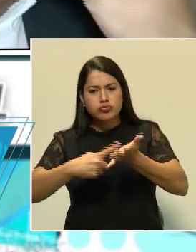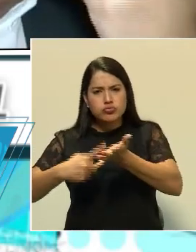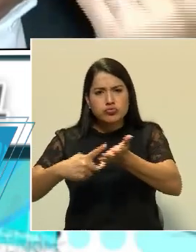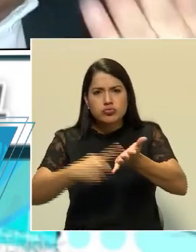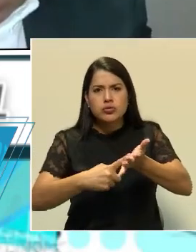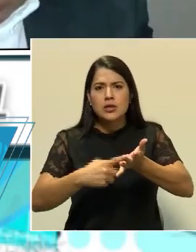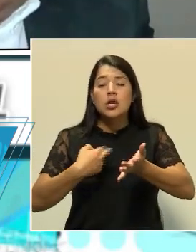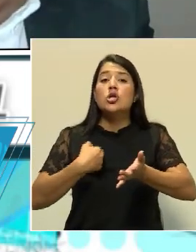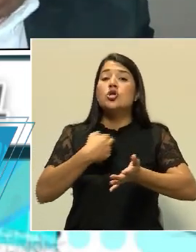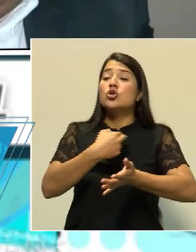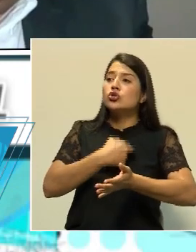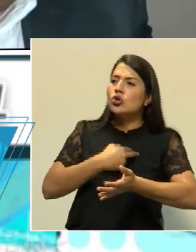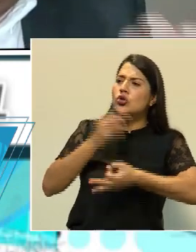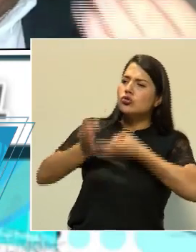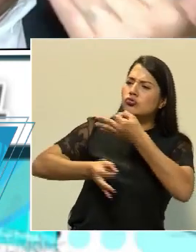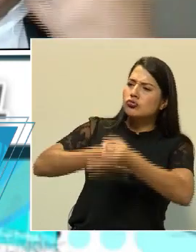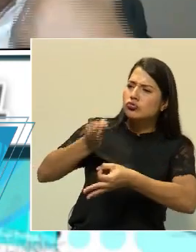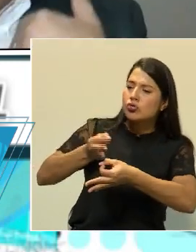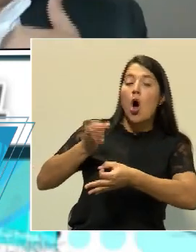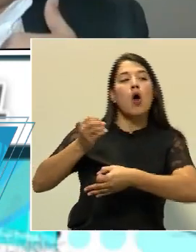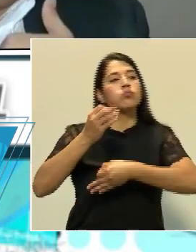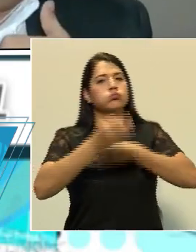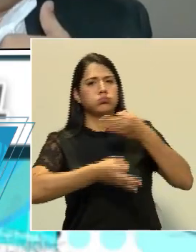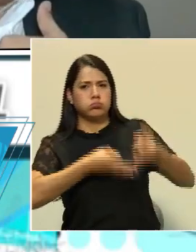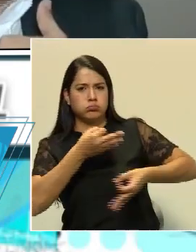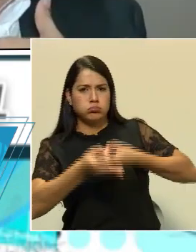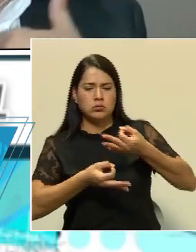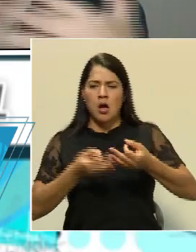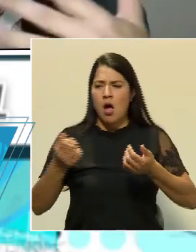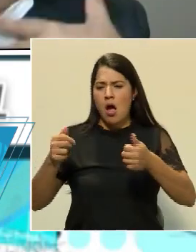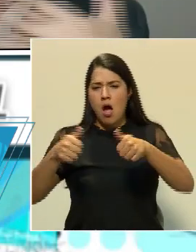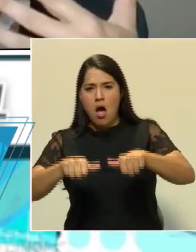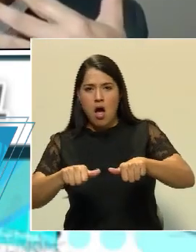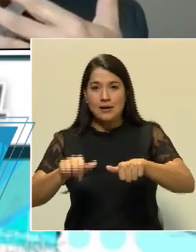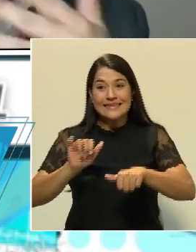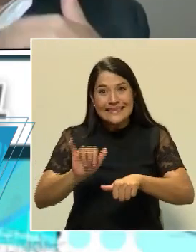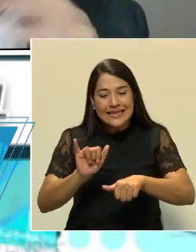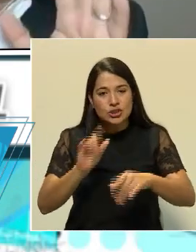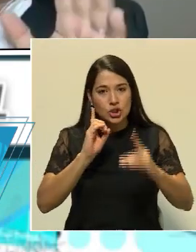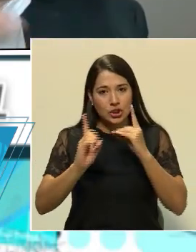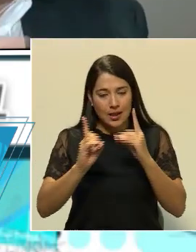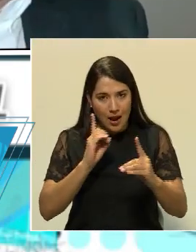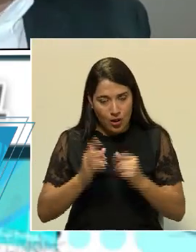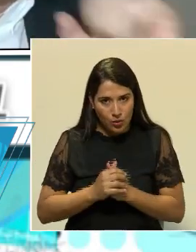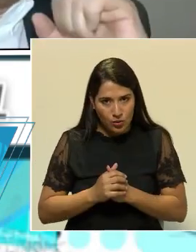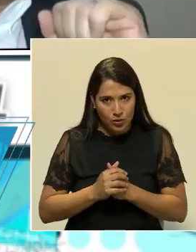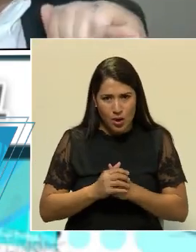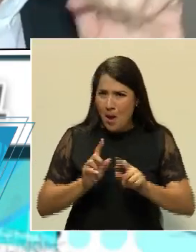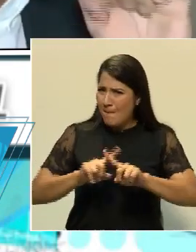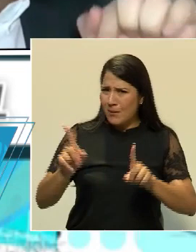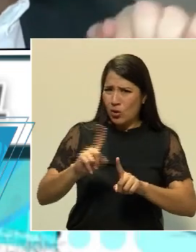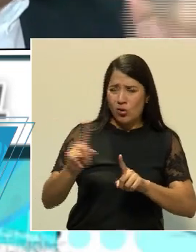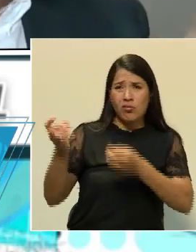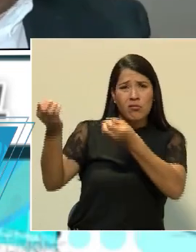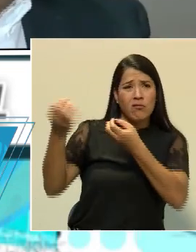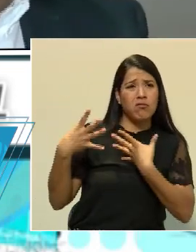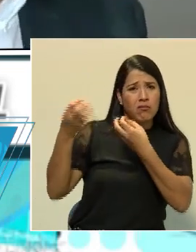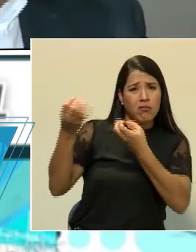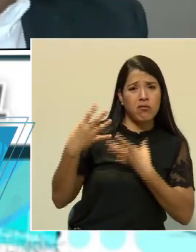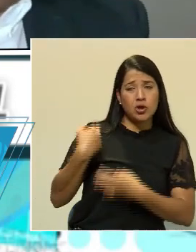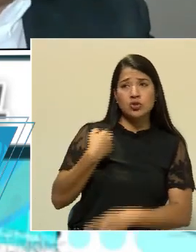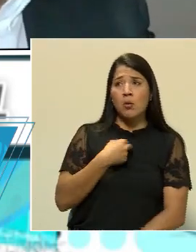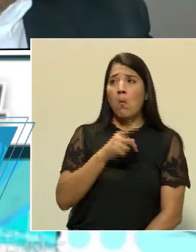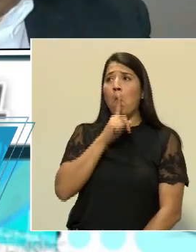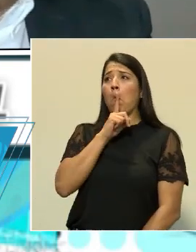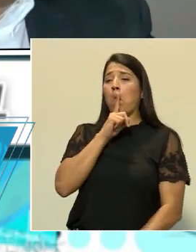los convenzamos a ellos o que ellos nos convenzan a nosotros. Pero eso es diálogo. Lo otro es pasar información. Es lo que está